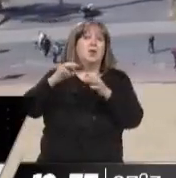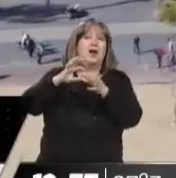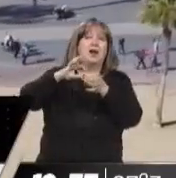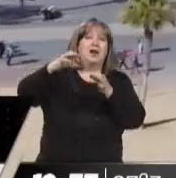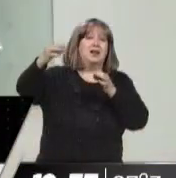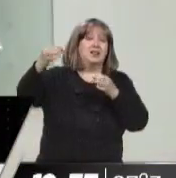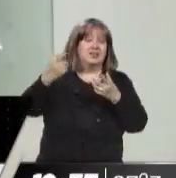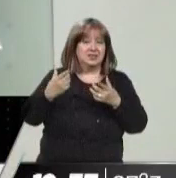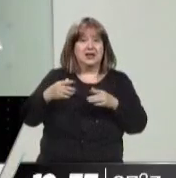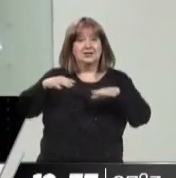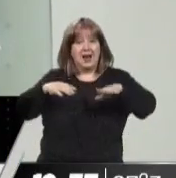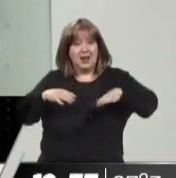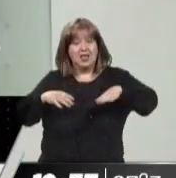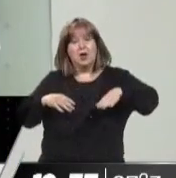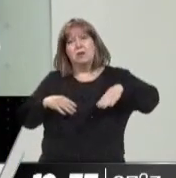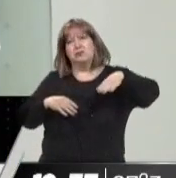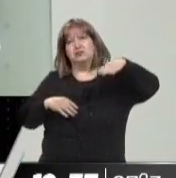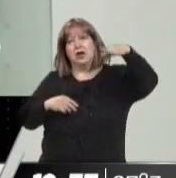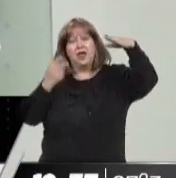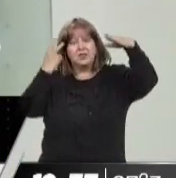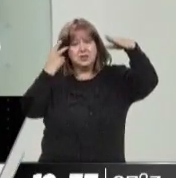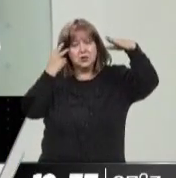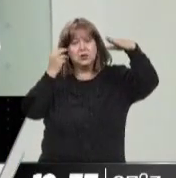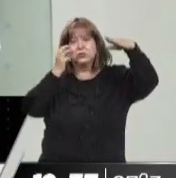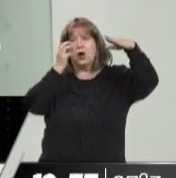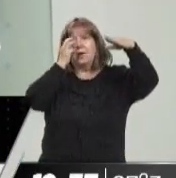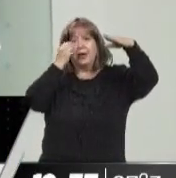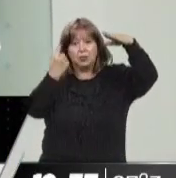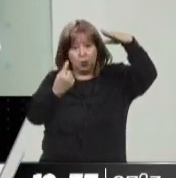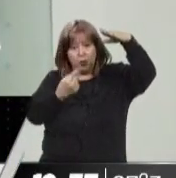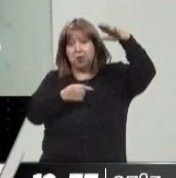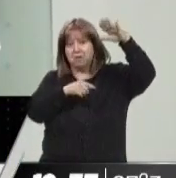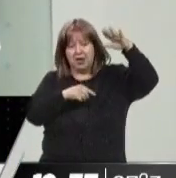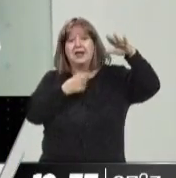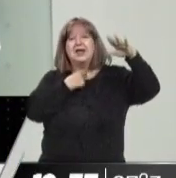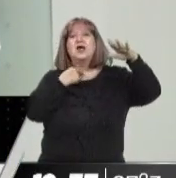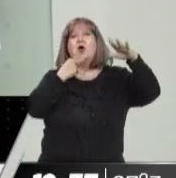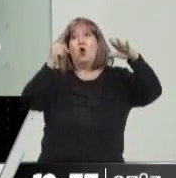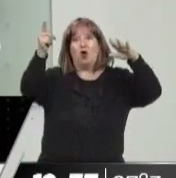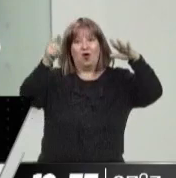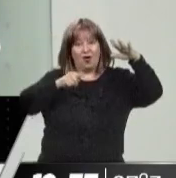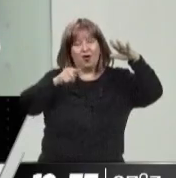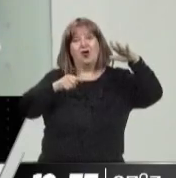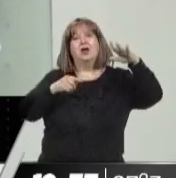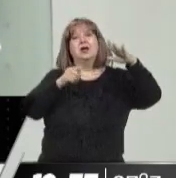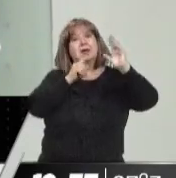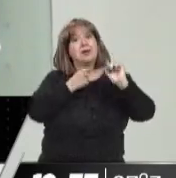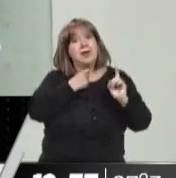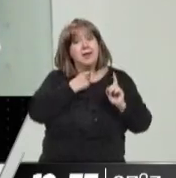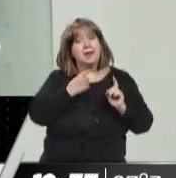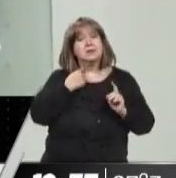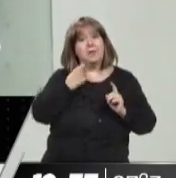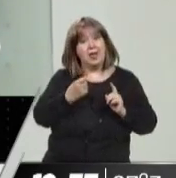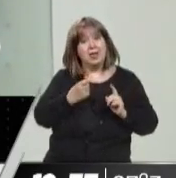menor, al cumplir los 18, entre los 18 y los 21 años, no expresa su voluntad de conservar la